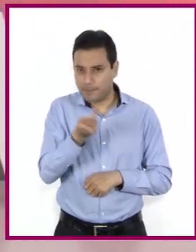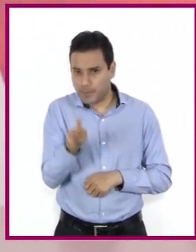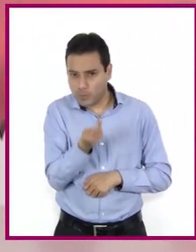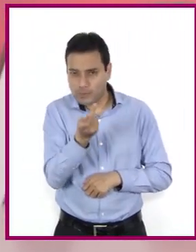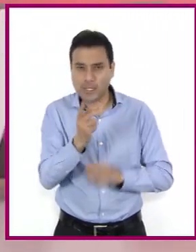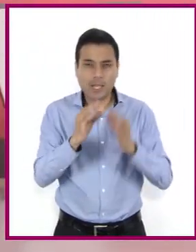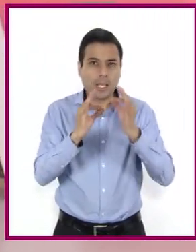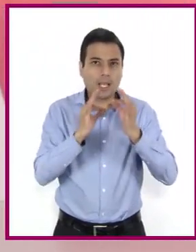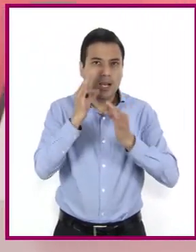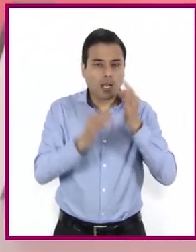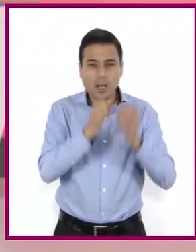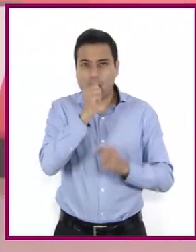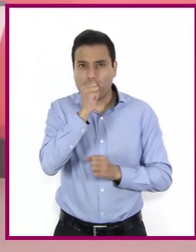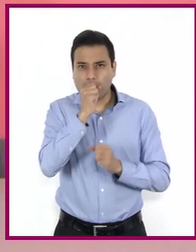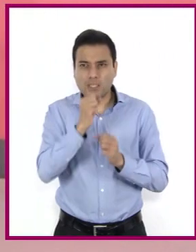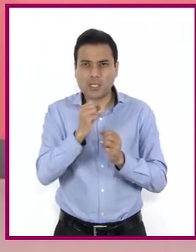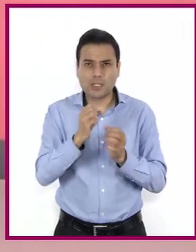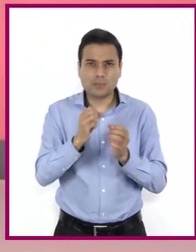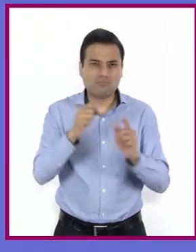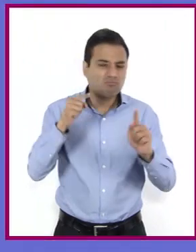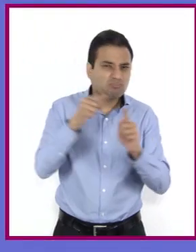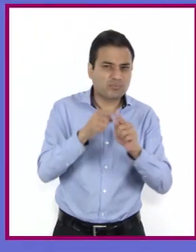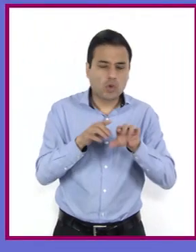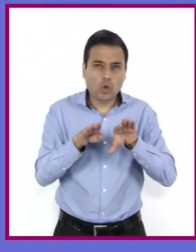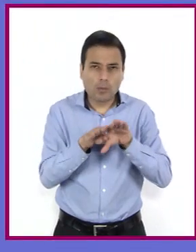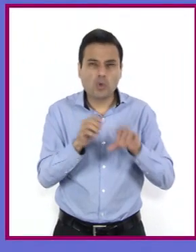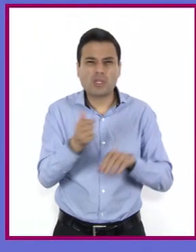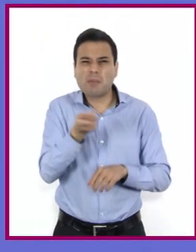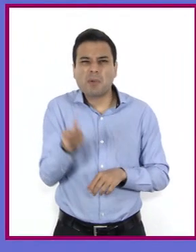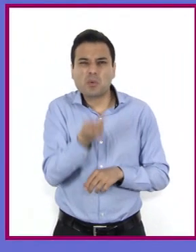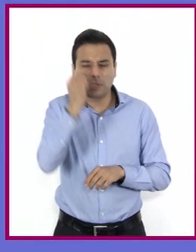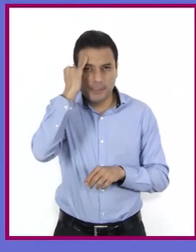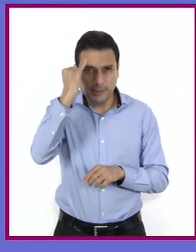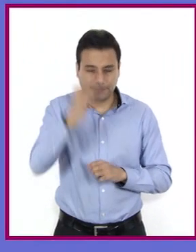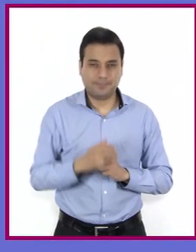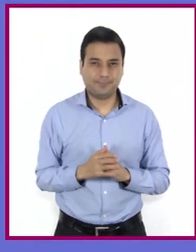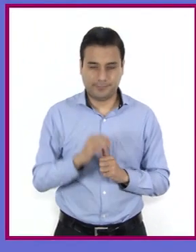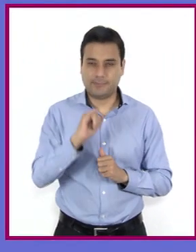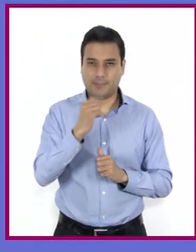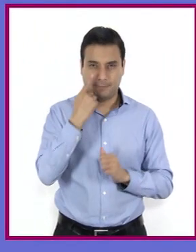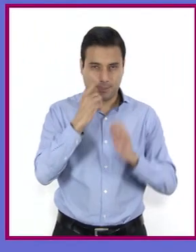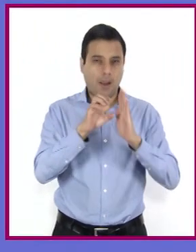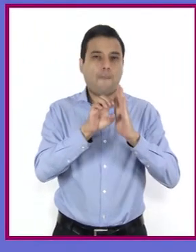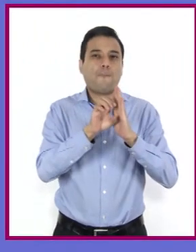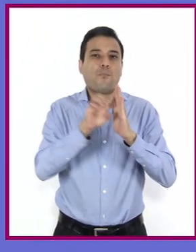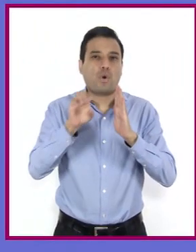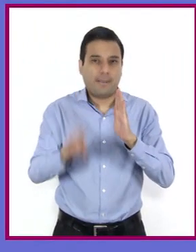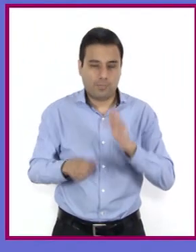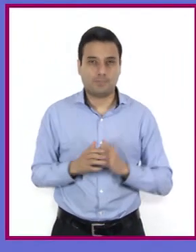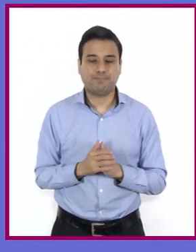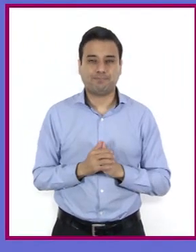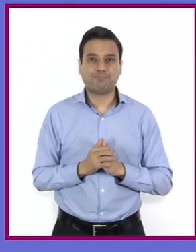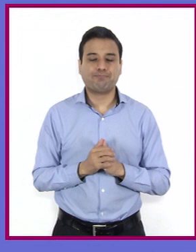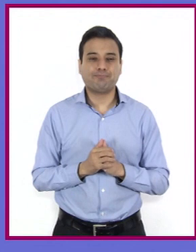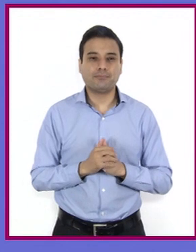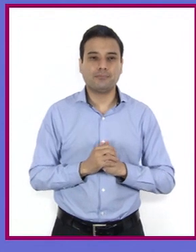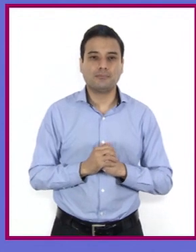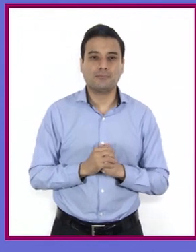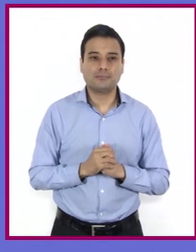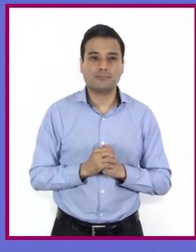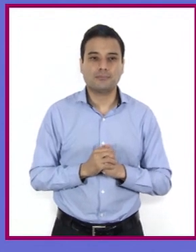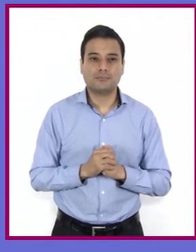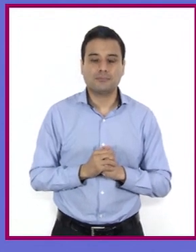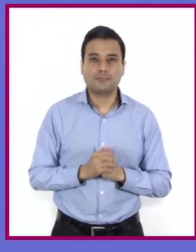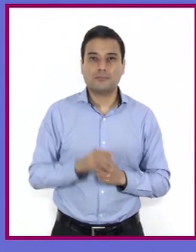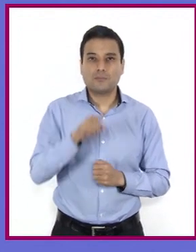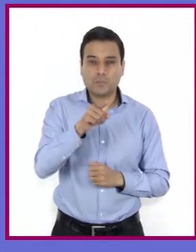campaña. ¿A ti se te ocurren otras preguntas? Claro. Por ejemplo, ¿les cambiarías o agregarías algo a